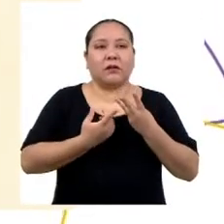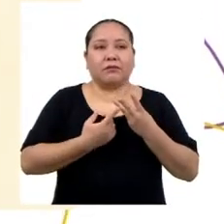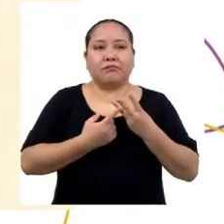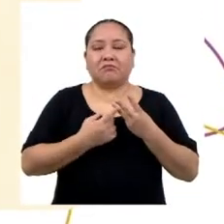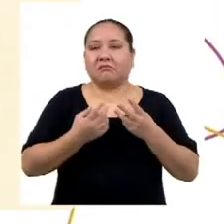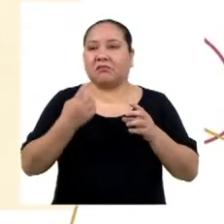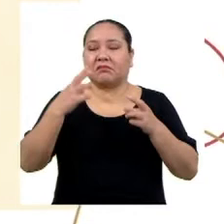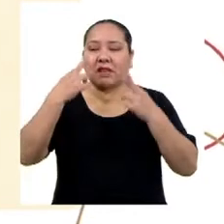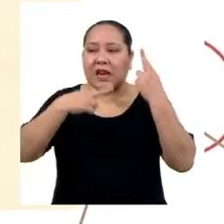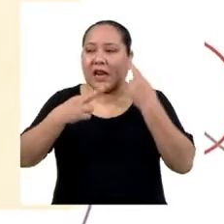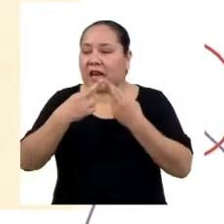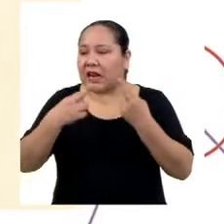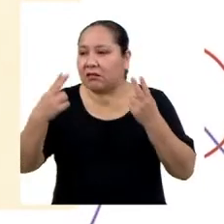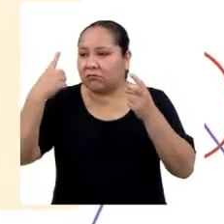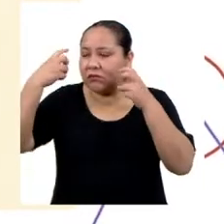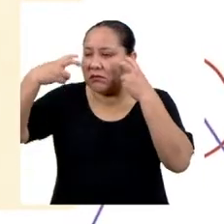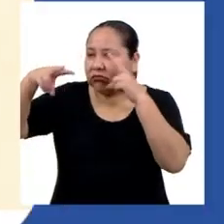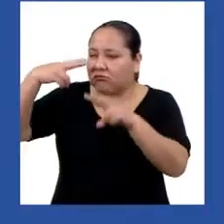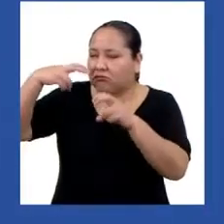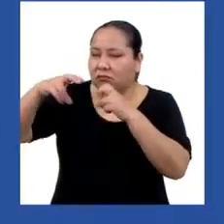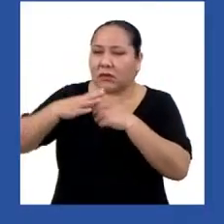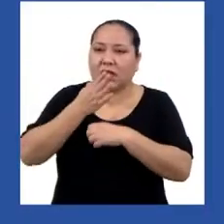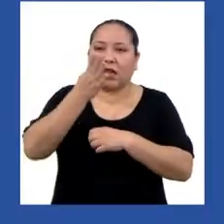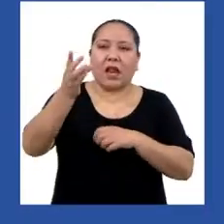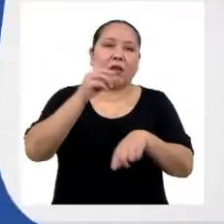al médico y otros.